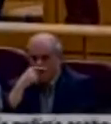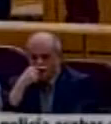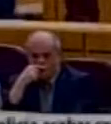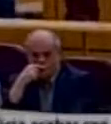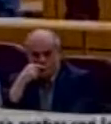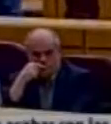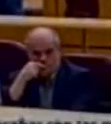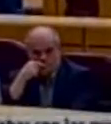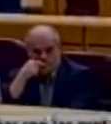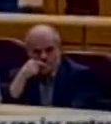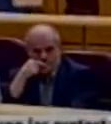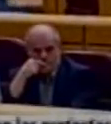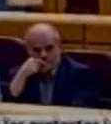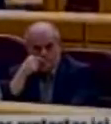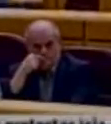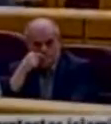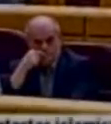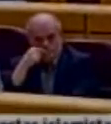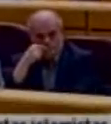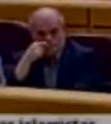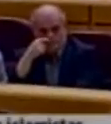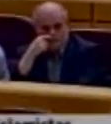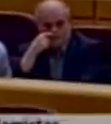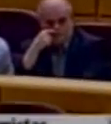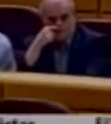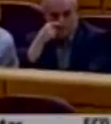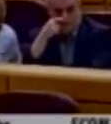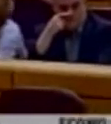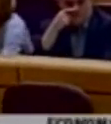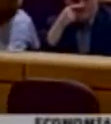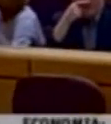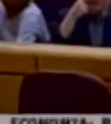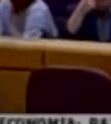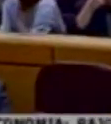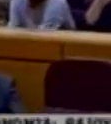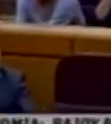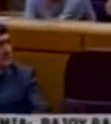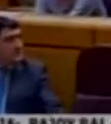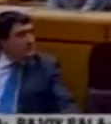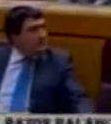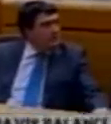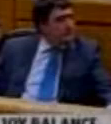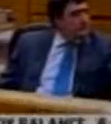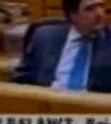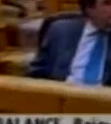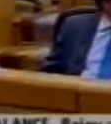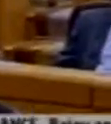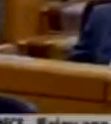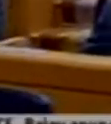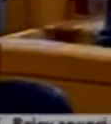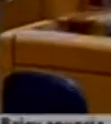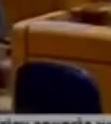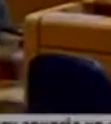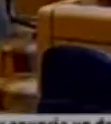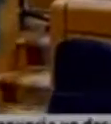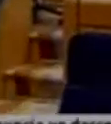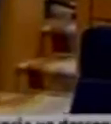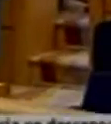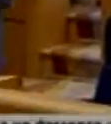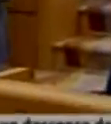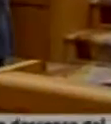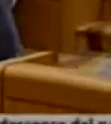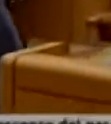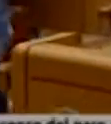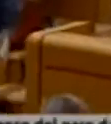como colaborador necesario en la corrupción. Coscubiela ha pedido a Rajoy que asuma su responsabilidad, dimita